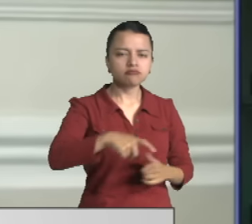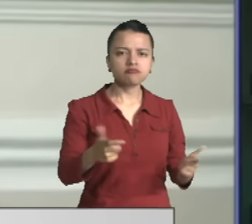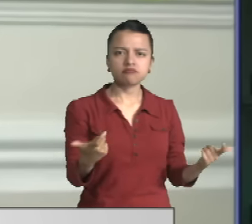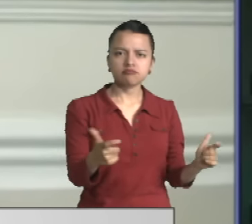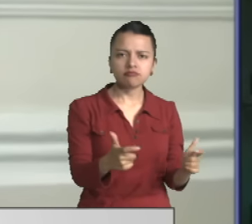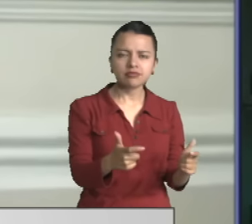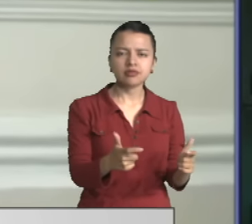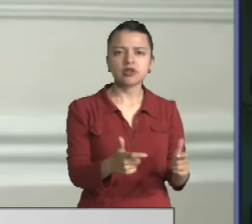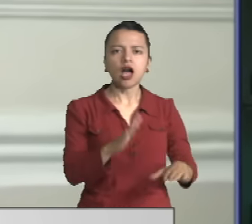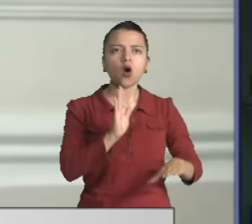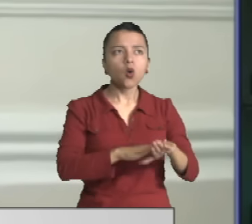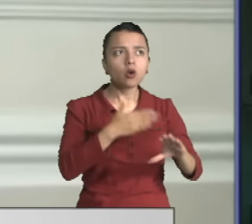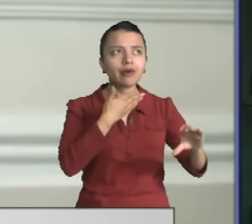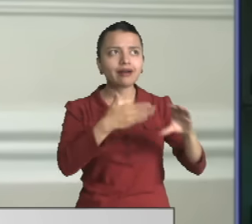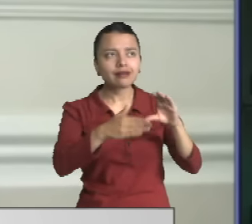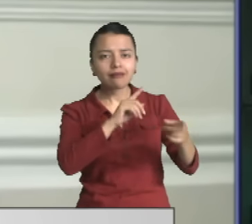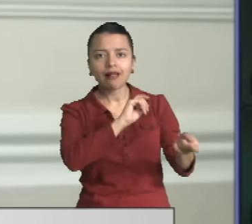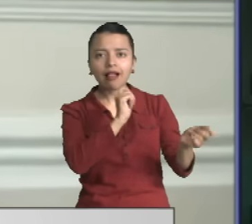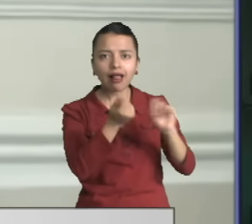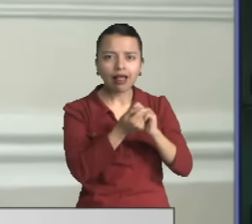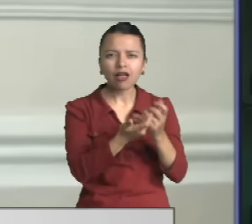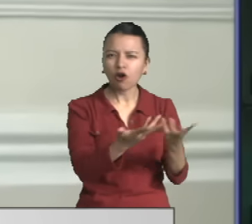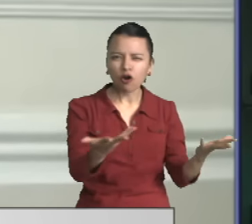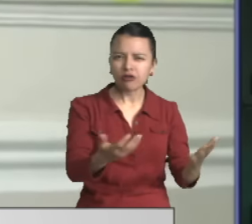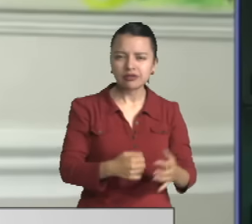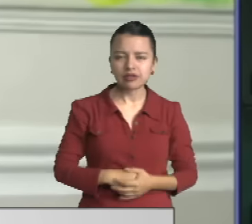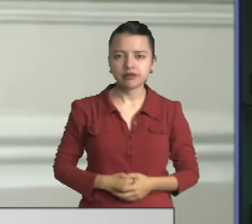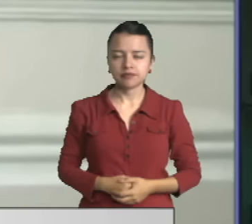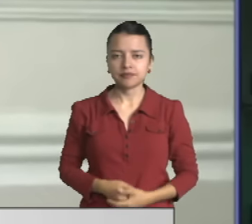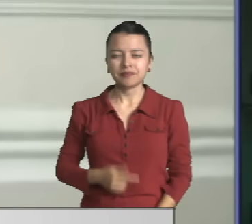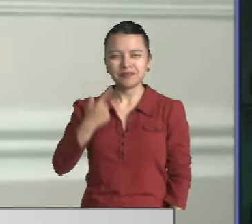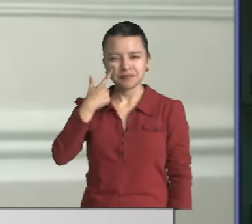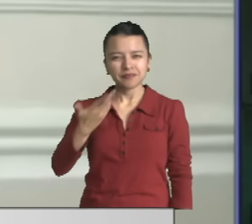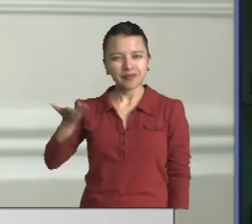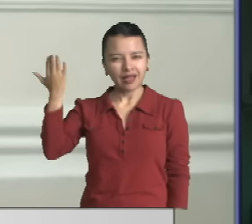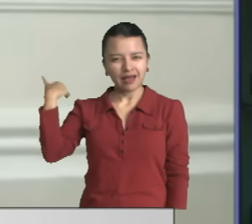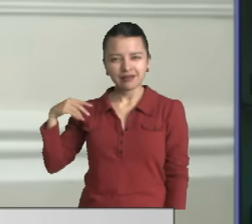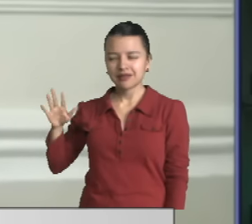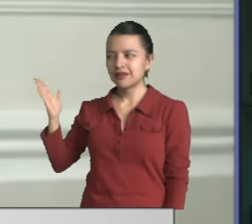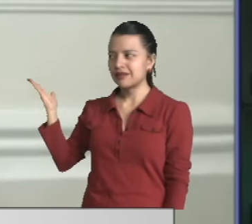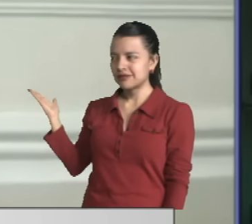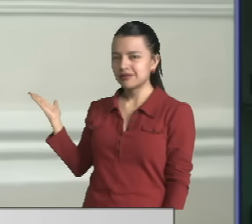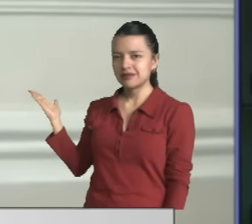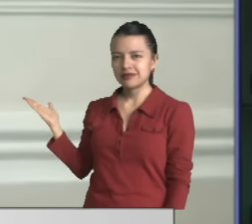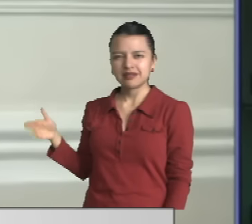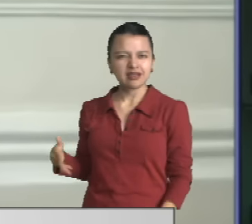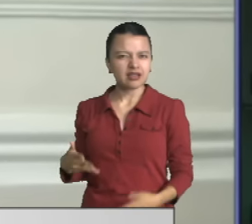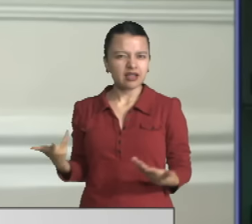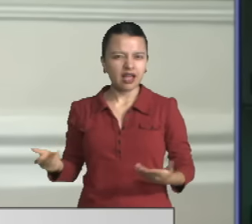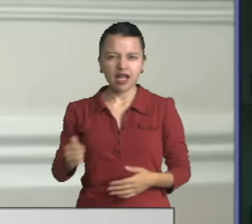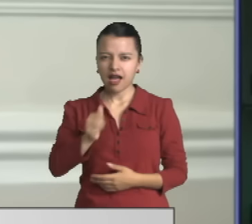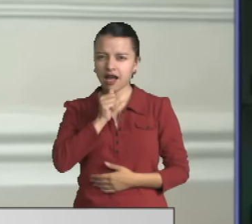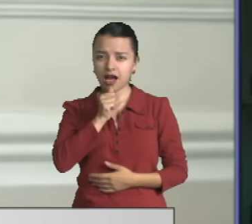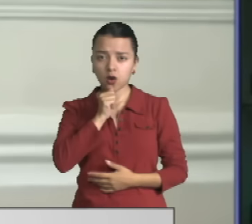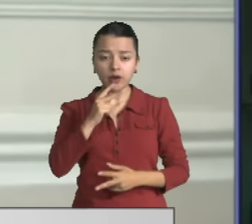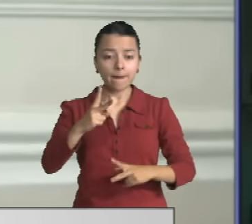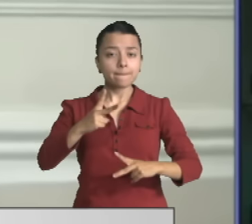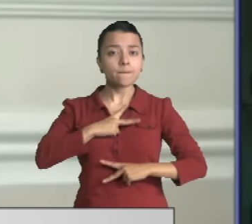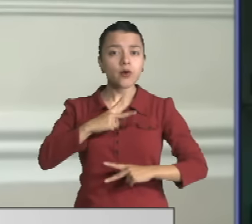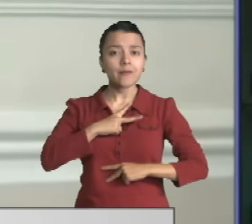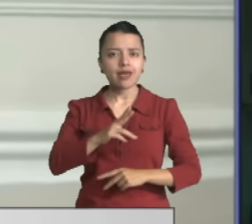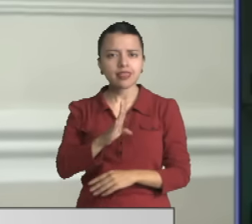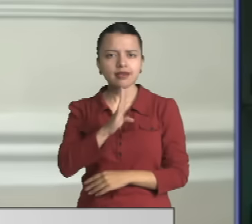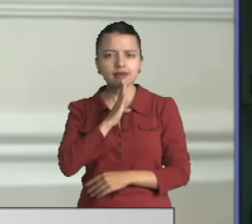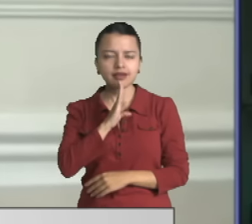lo buscó hacer el neoliberalismo en los mercados, en una propiedad que